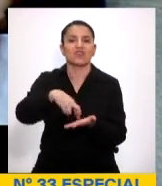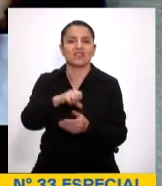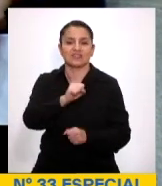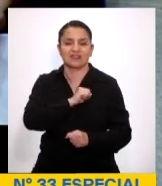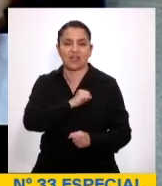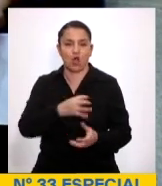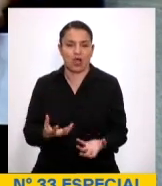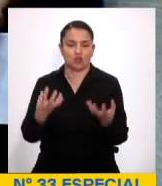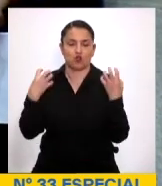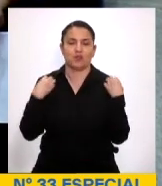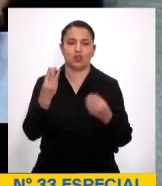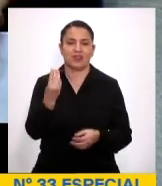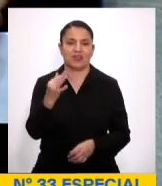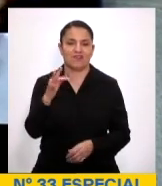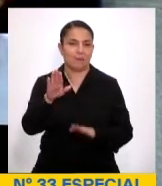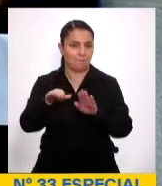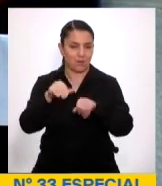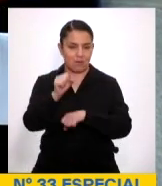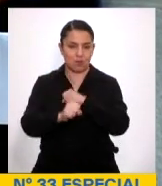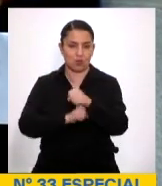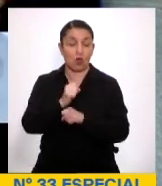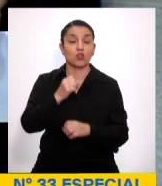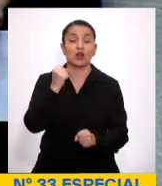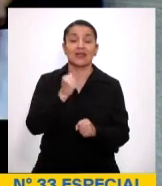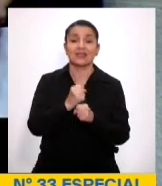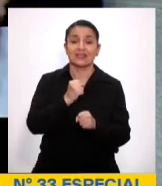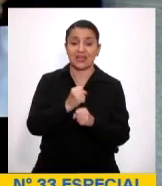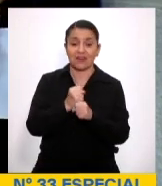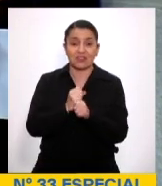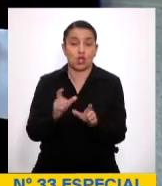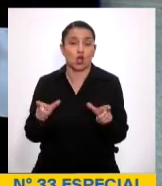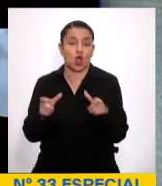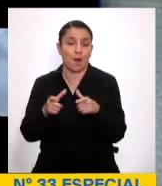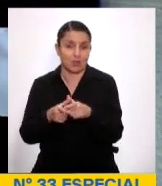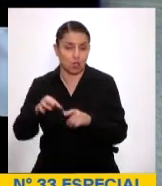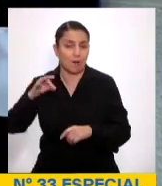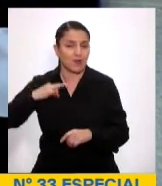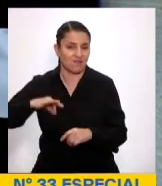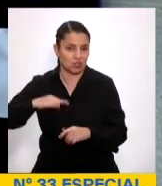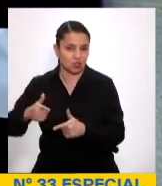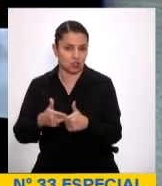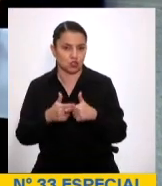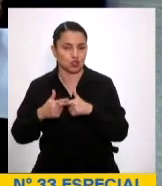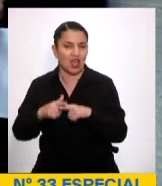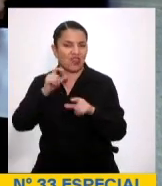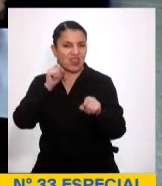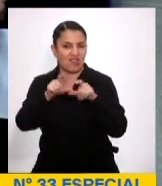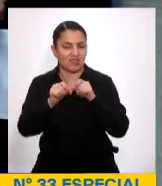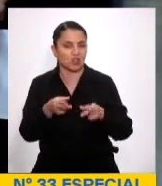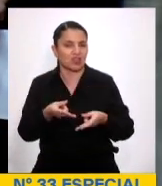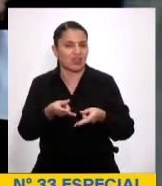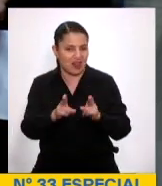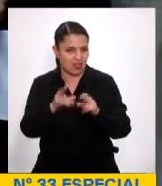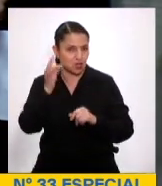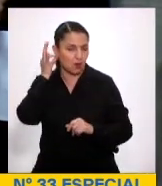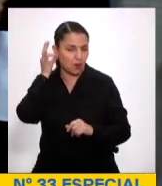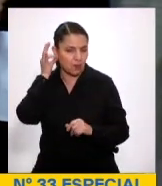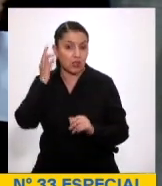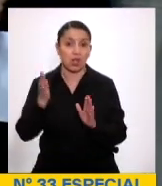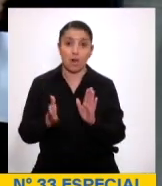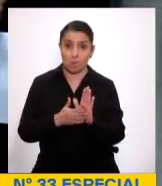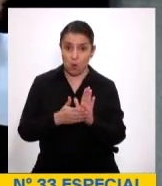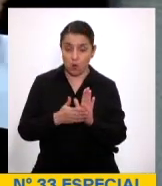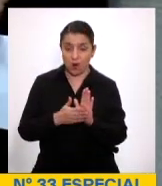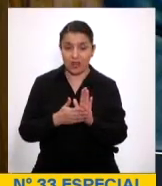año en su trabajo al interior de la comisión de trabajo y previsión social destacó por su defensa de los Derechos femeninos proponiendo su